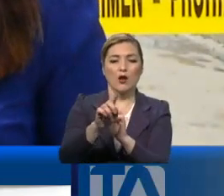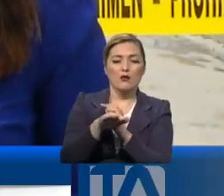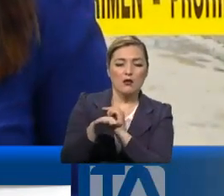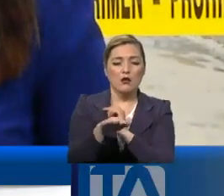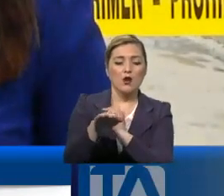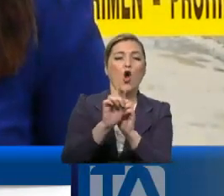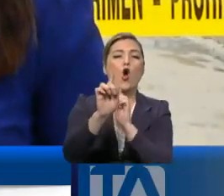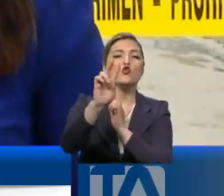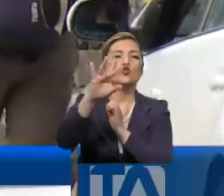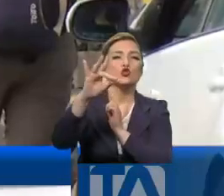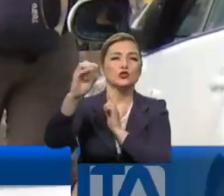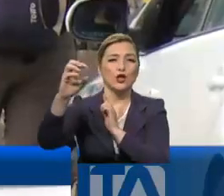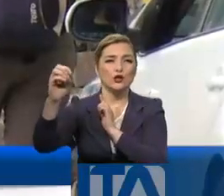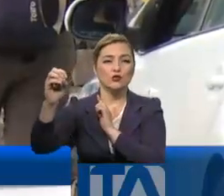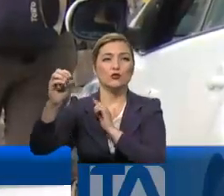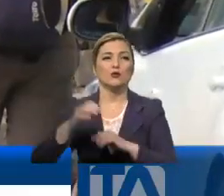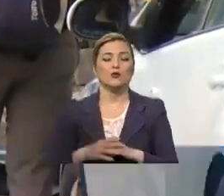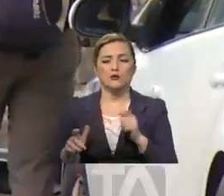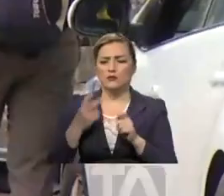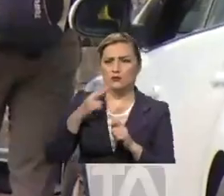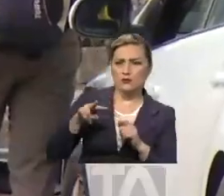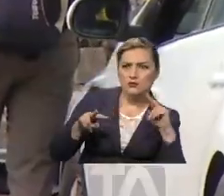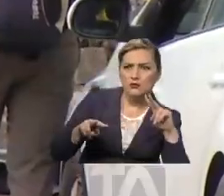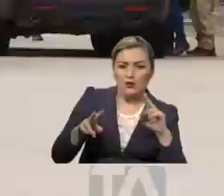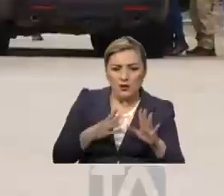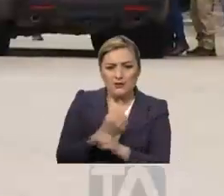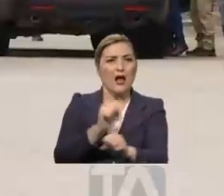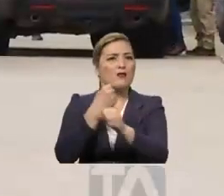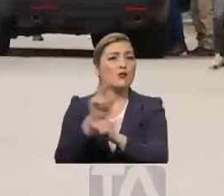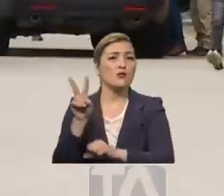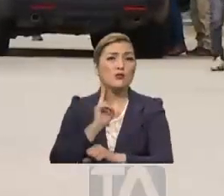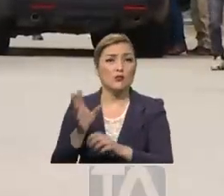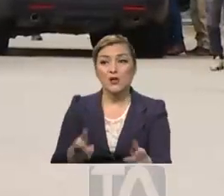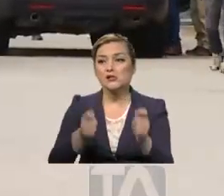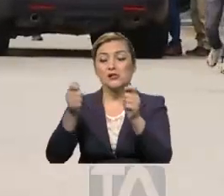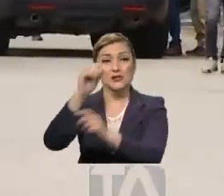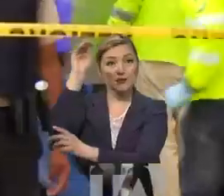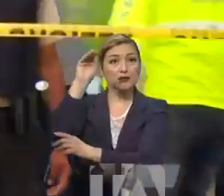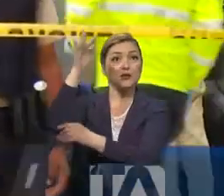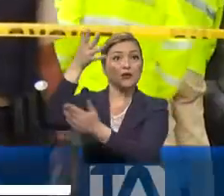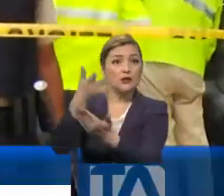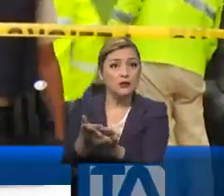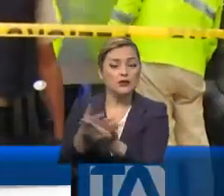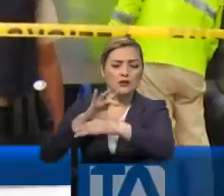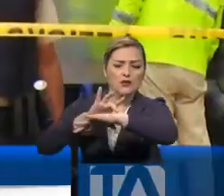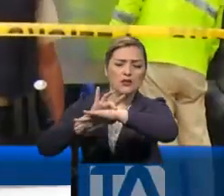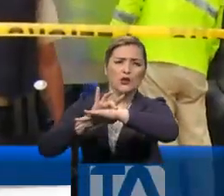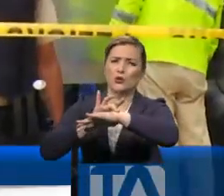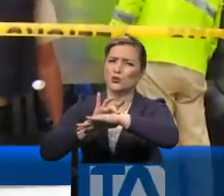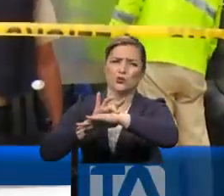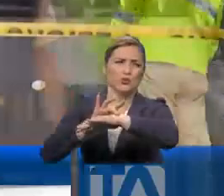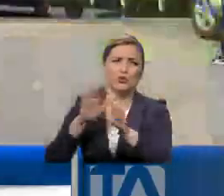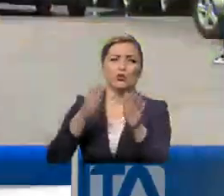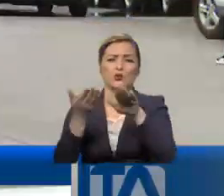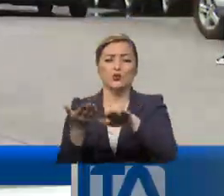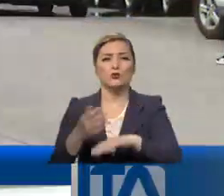metros antes de detenerse. Quienes se encontraban cerca intentaron socorrer a la víctima, pero incluso cuando llegó la ambulancia ya no tenía signos